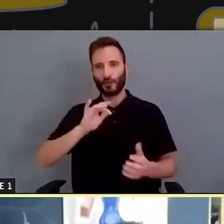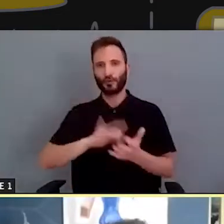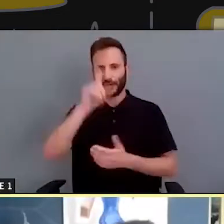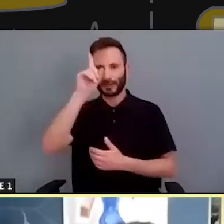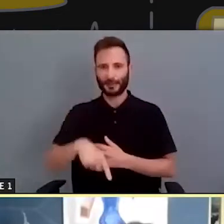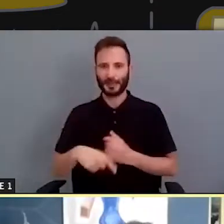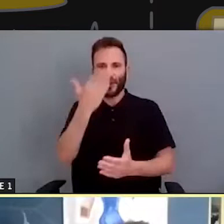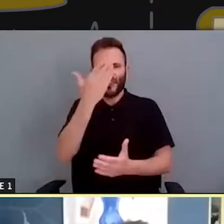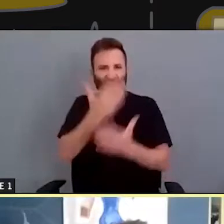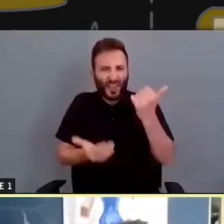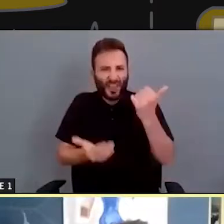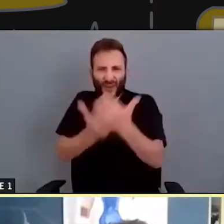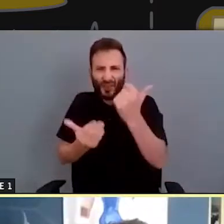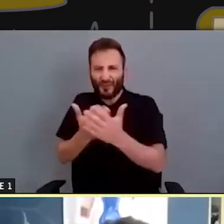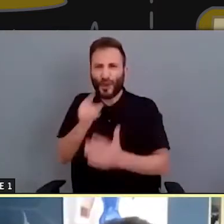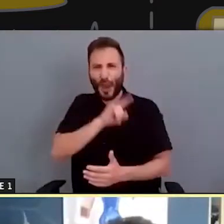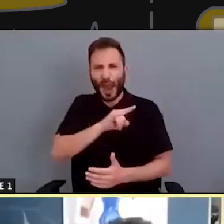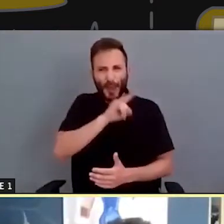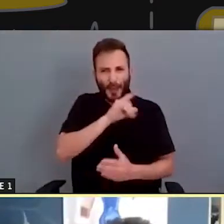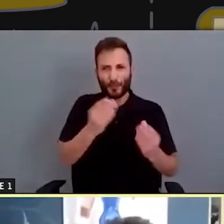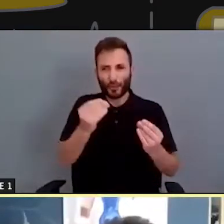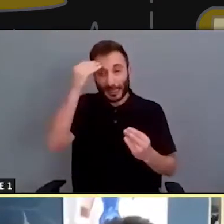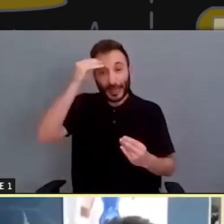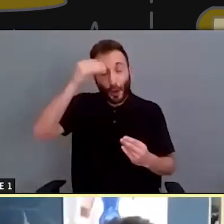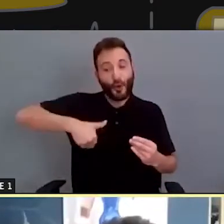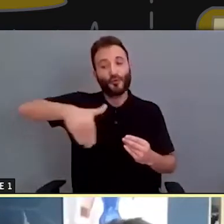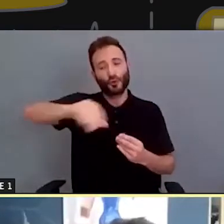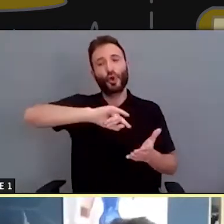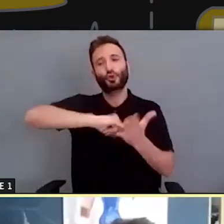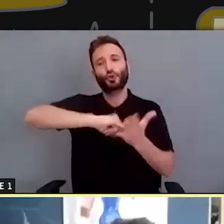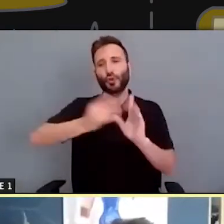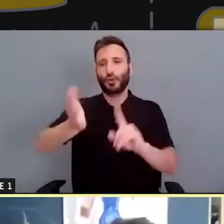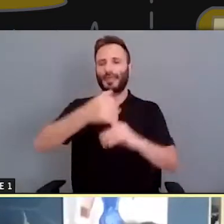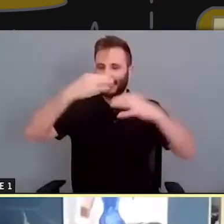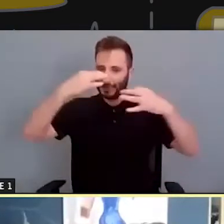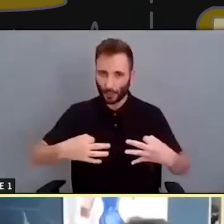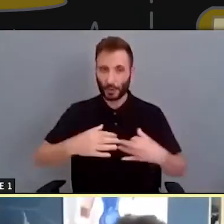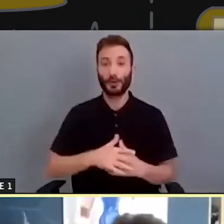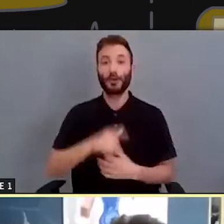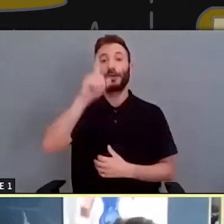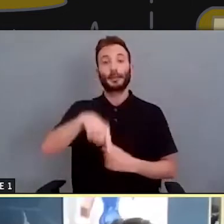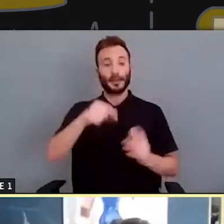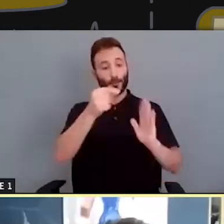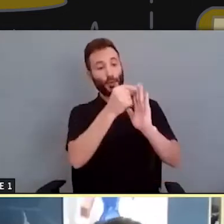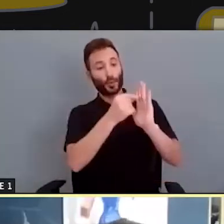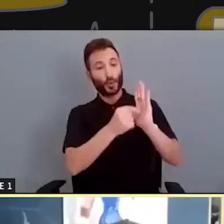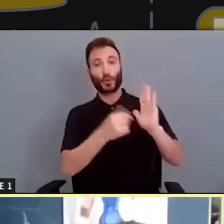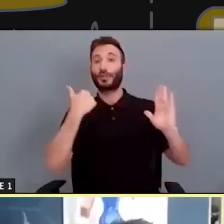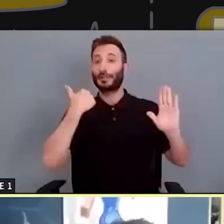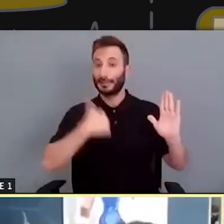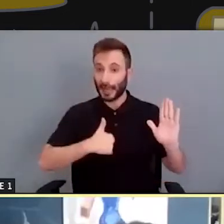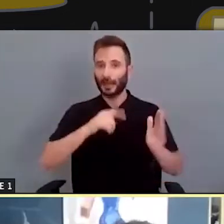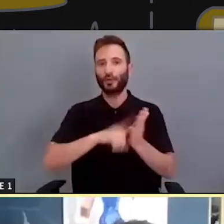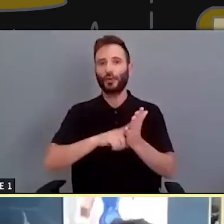el futuro estarían corregidos. Luego, después de esas directrices, hemos hecho las directrices de la OMT para